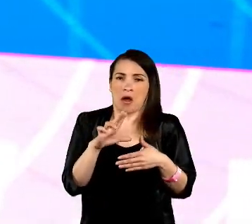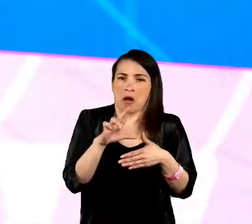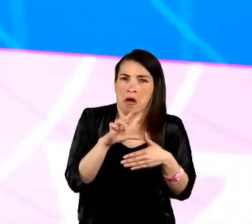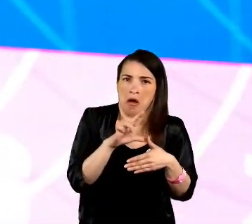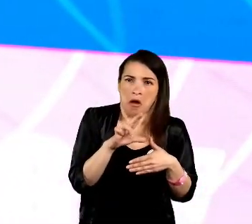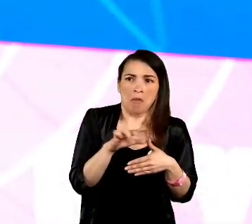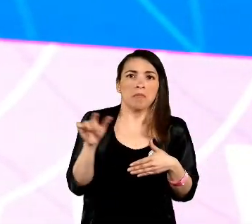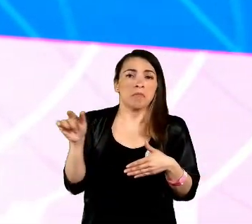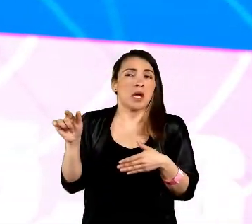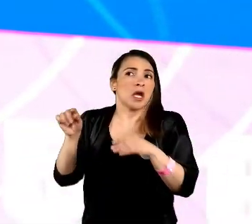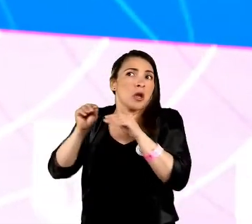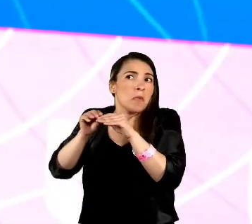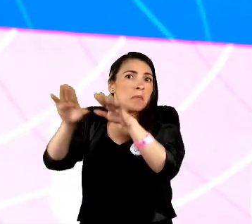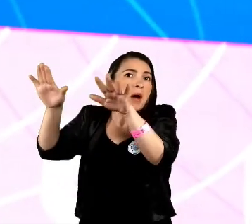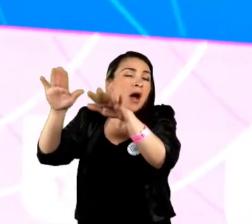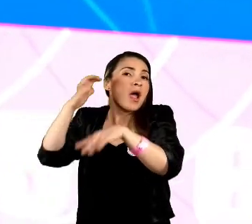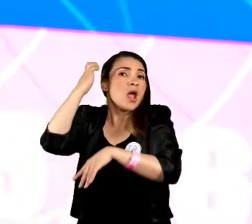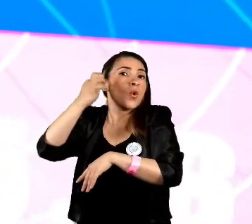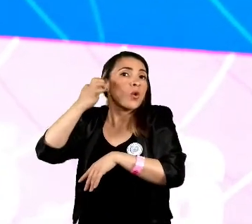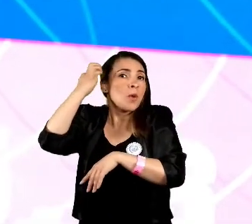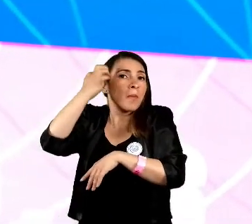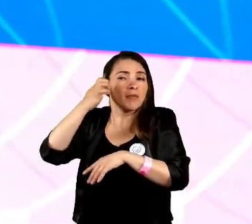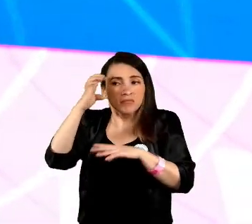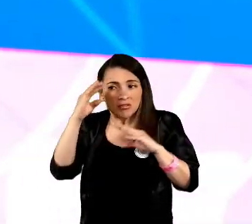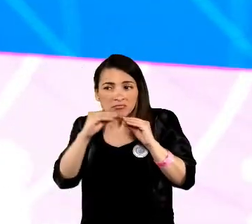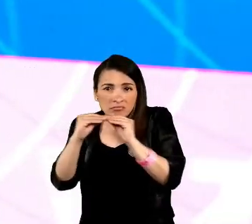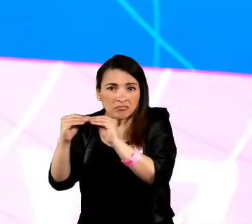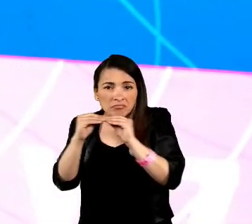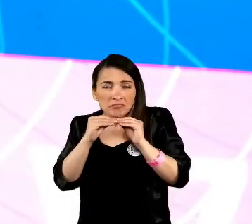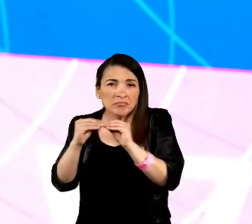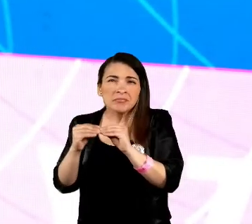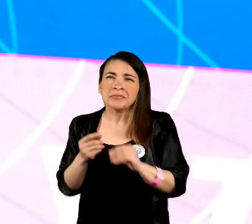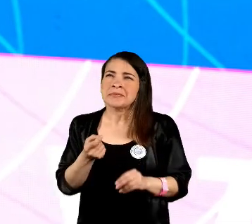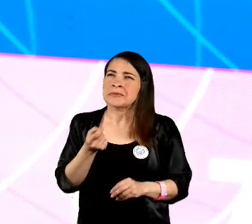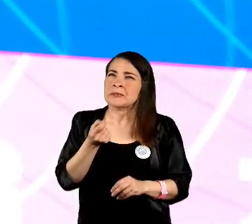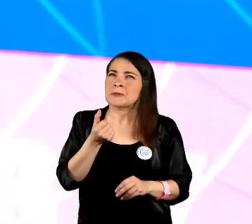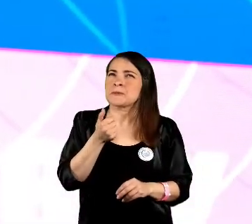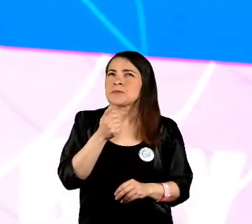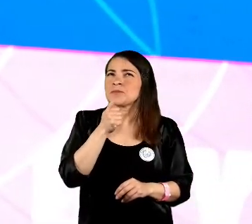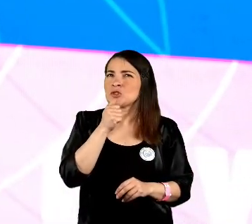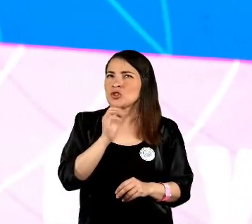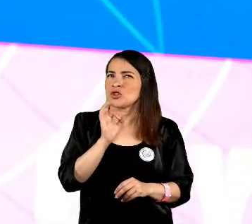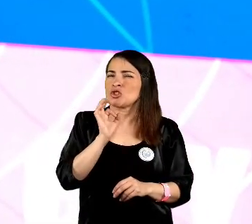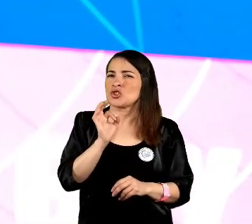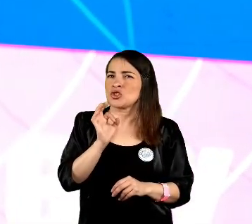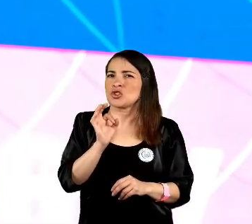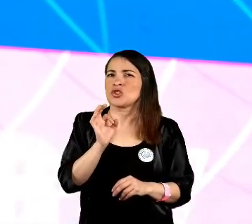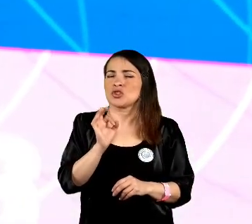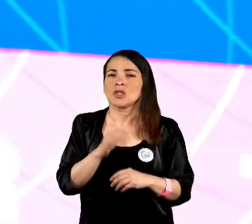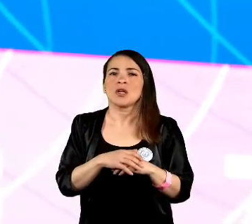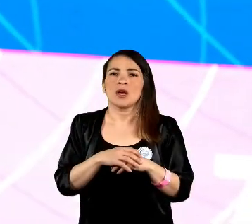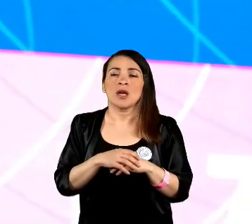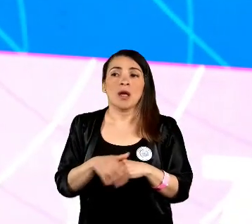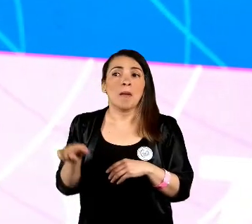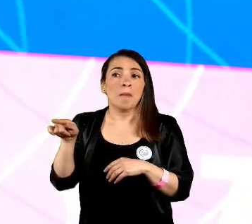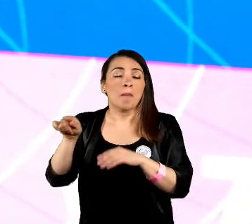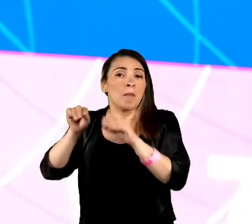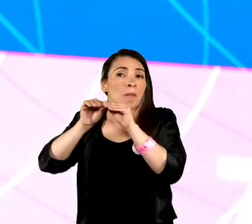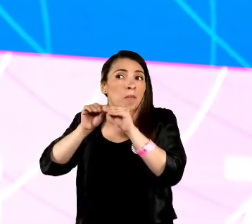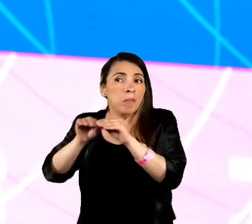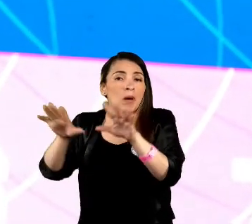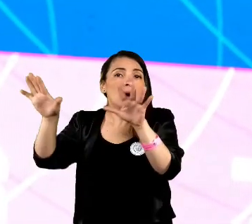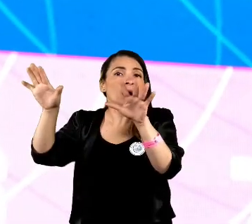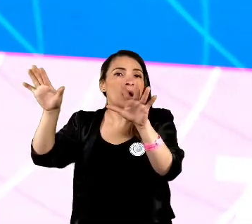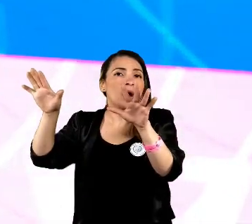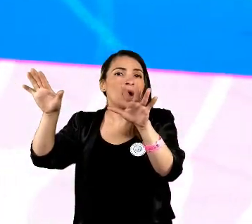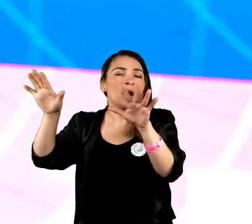empecé Y vos arreglas con cada uno de esos está casi siempre se arregla con un publisher que publica en